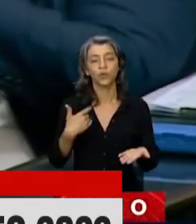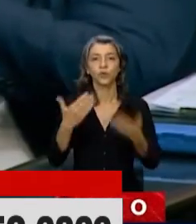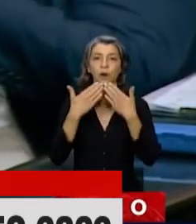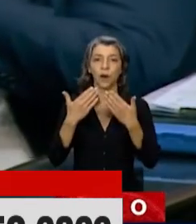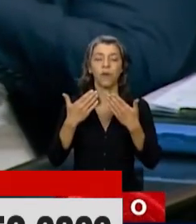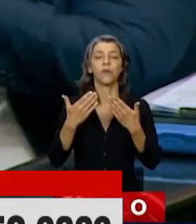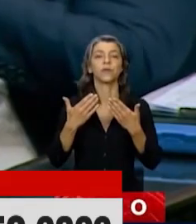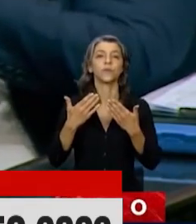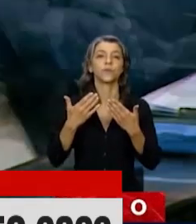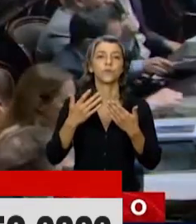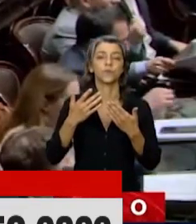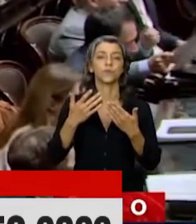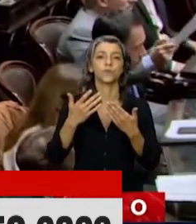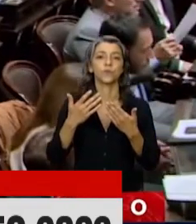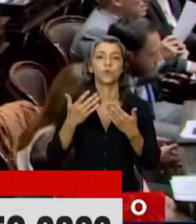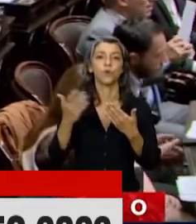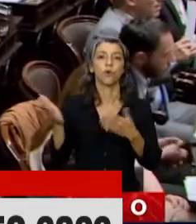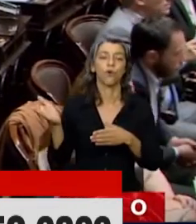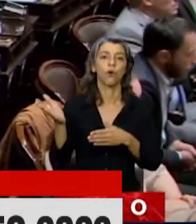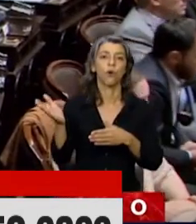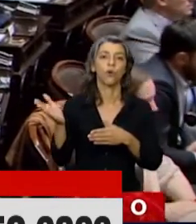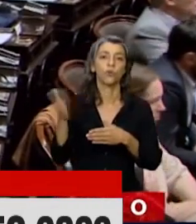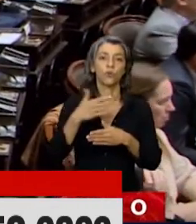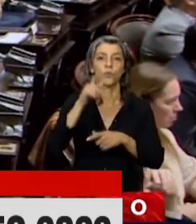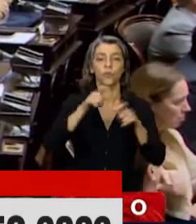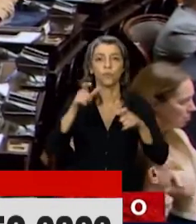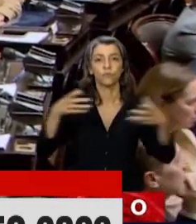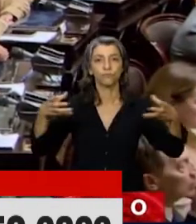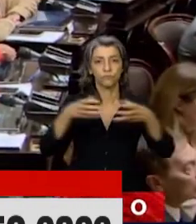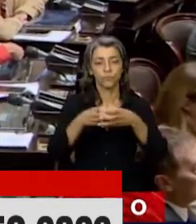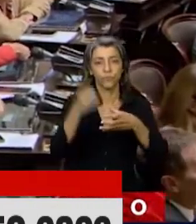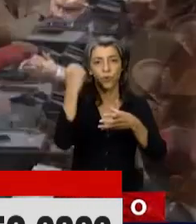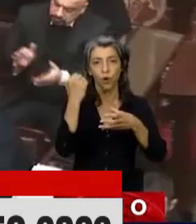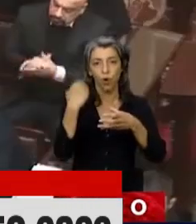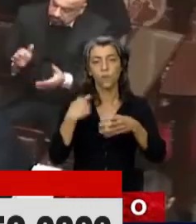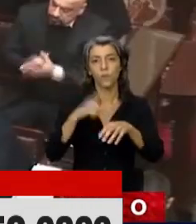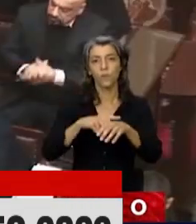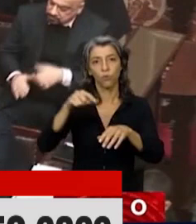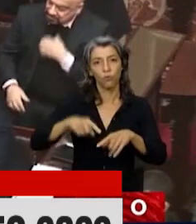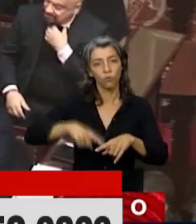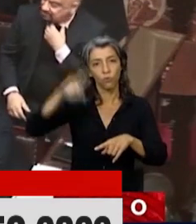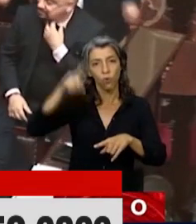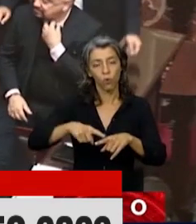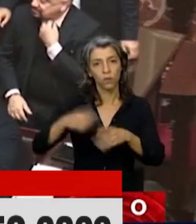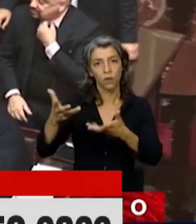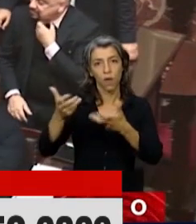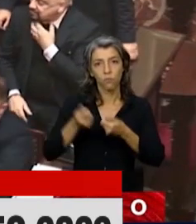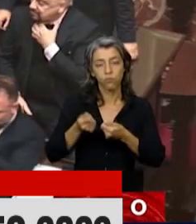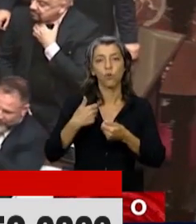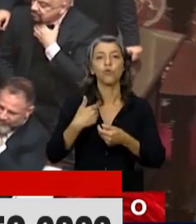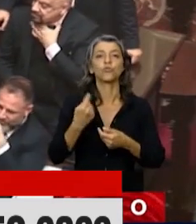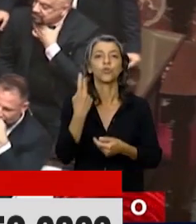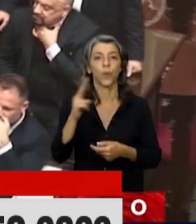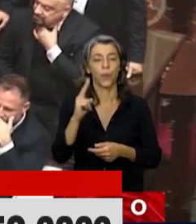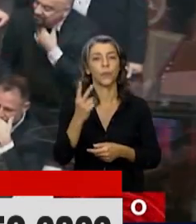directamente. Además, tuvo que aumentar de manera considerable los subsidios al transporte del interior y una cláusula